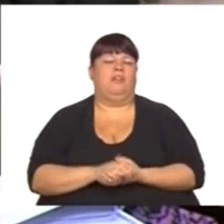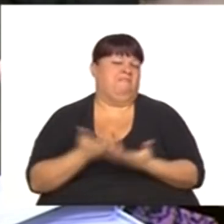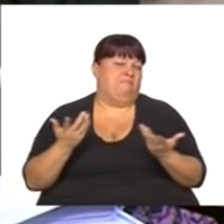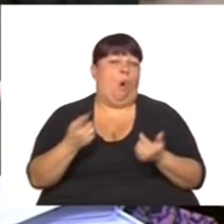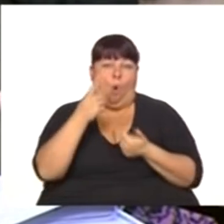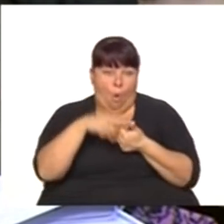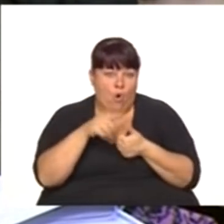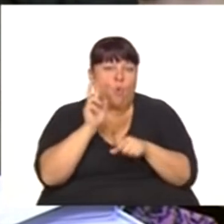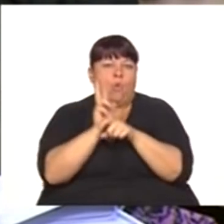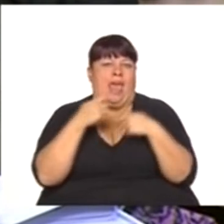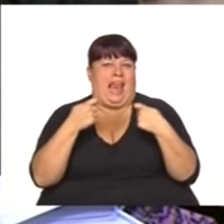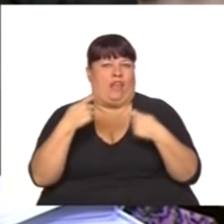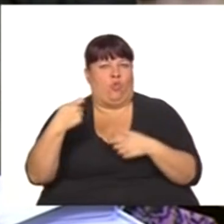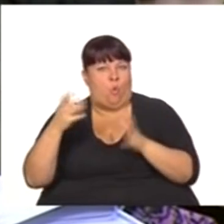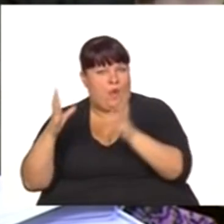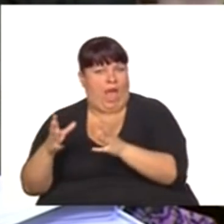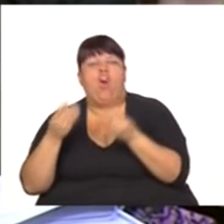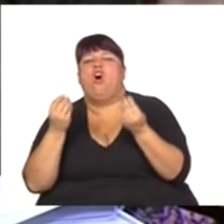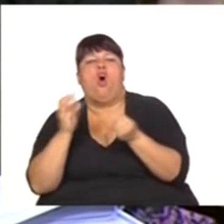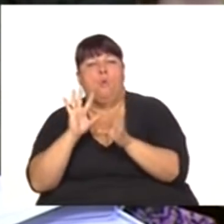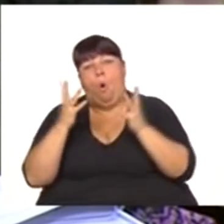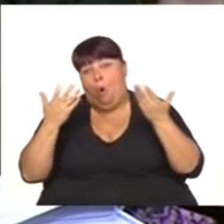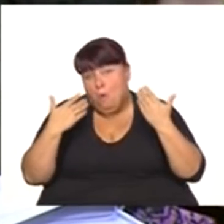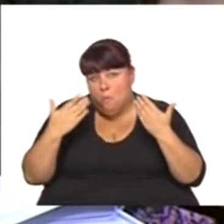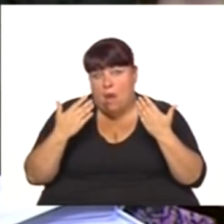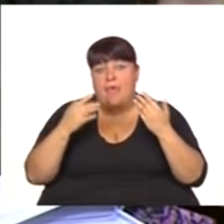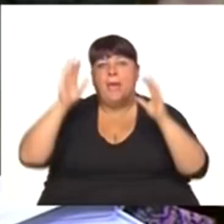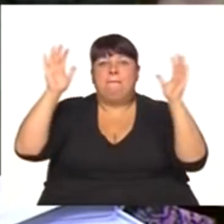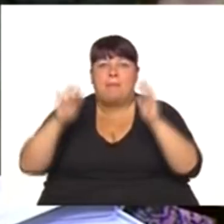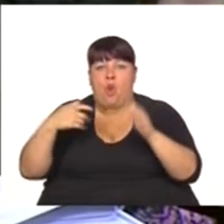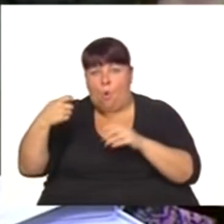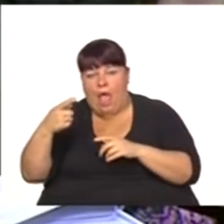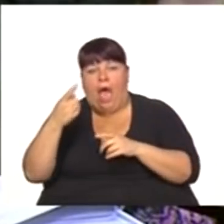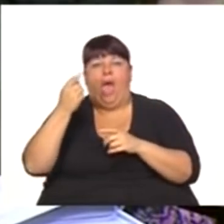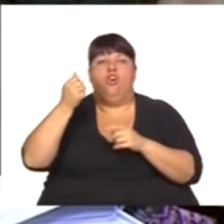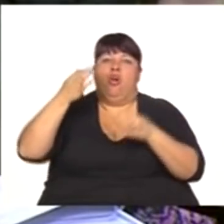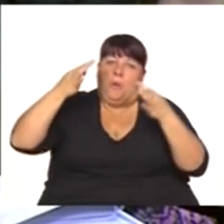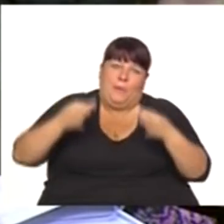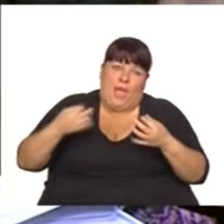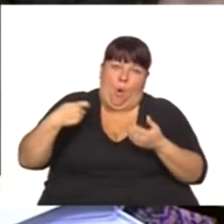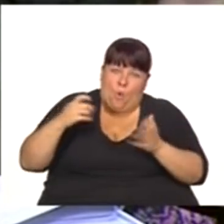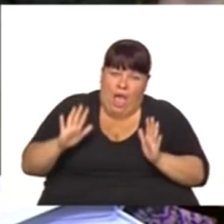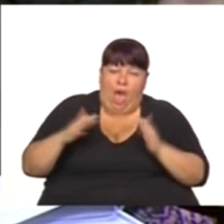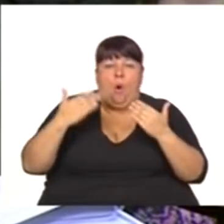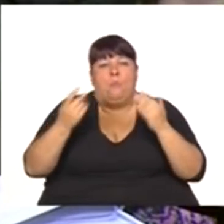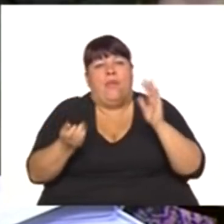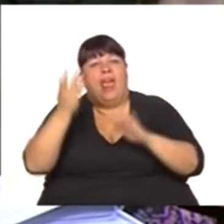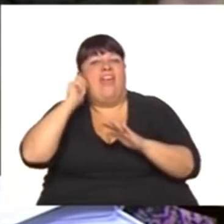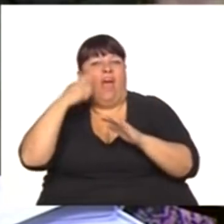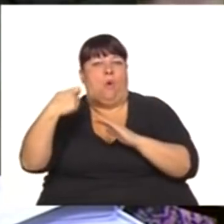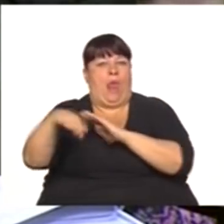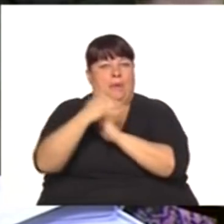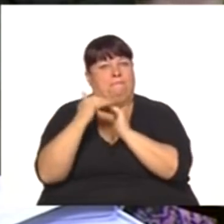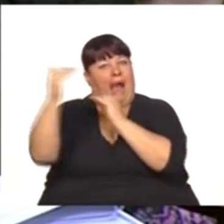Naturalmente, una es contener el gasto previsional. ¿Qué quiere decir esto? Bueno, podríamos tener menos gente, tener haberes más modestos, podríamos subir la edad de